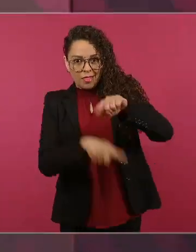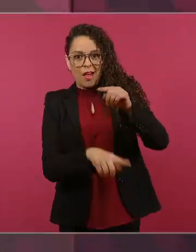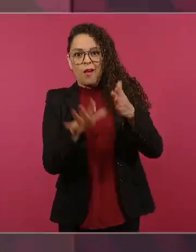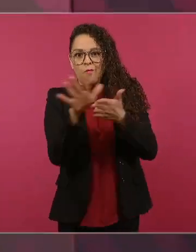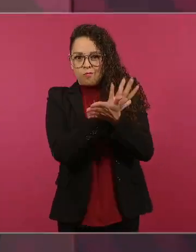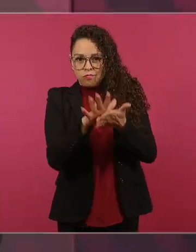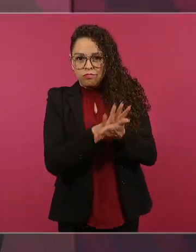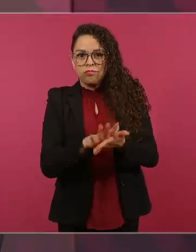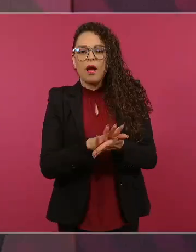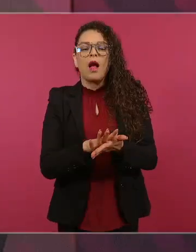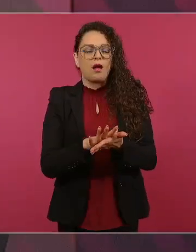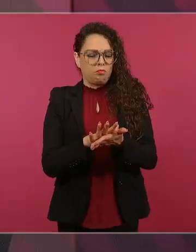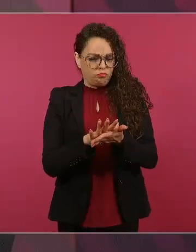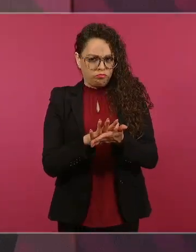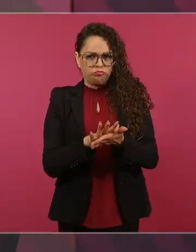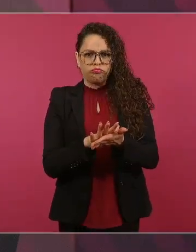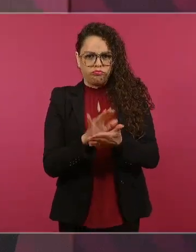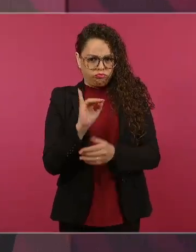ayudemos